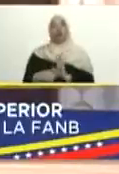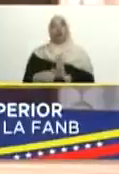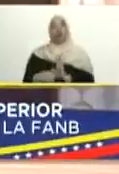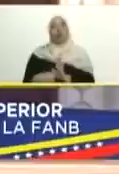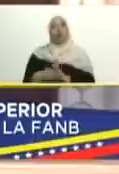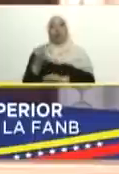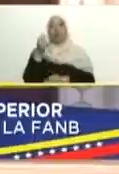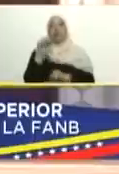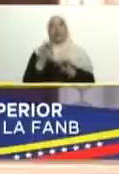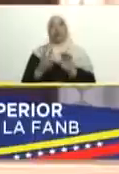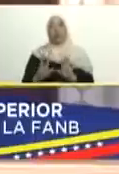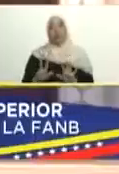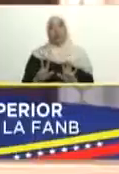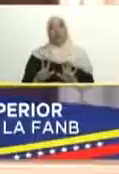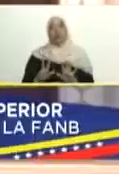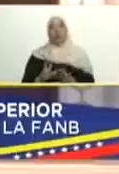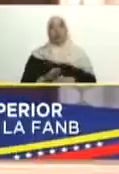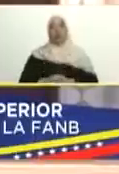2018,